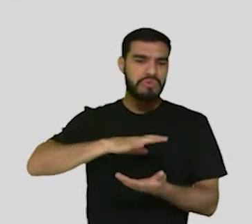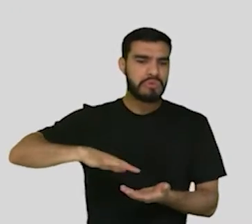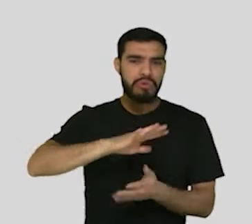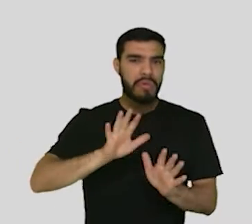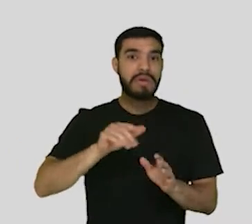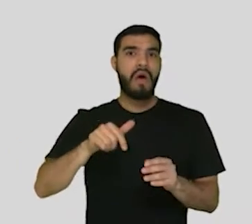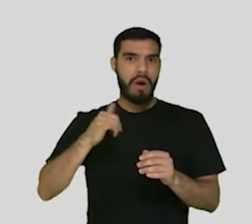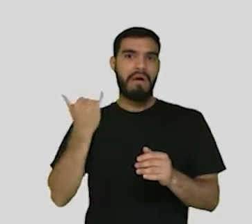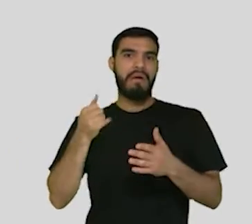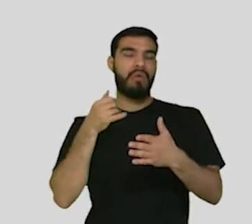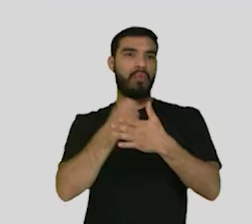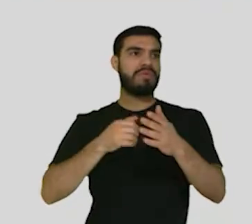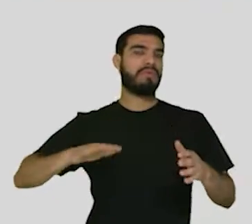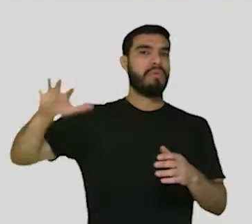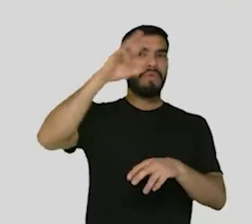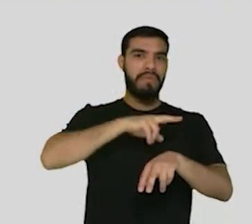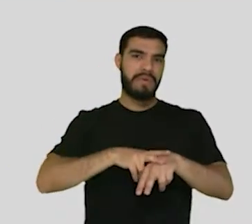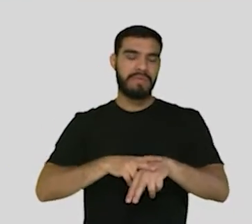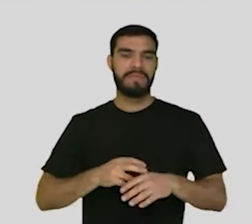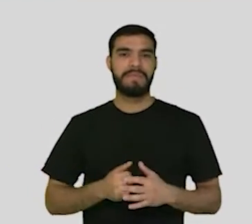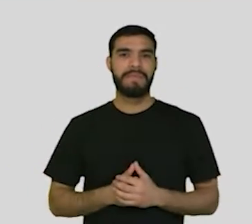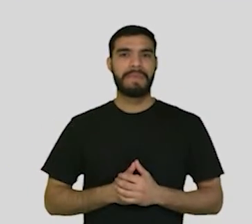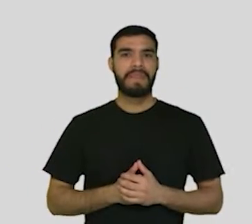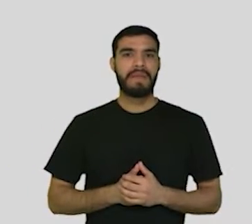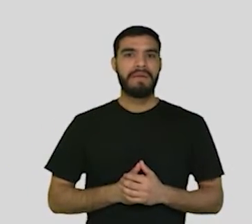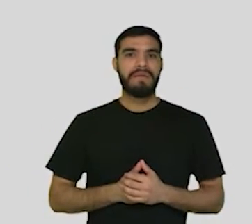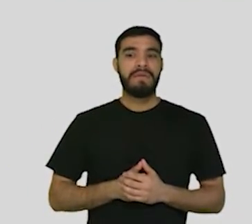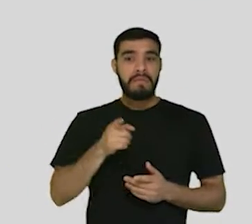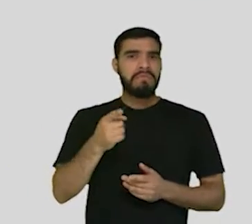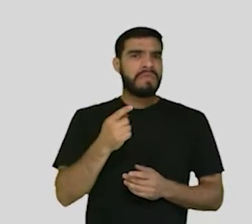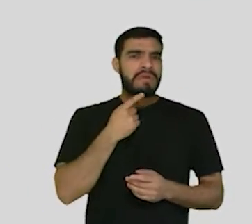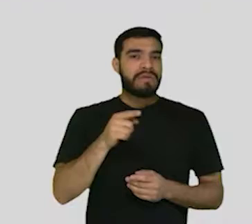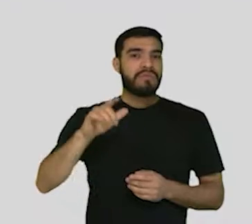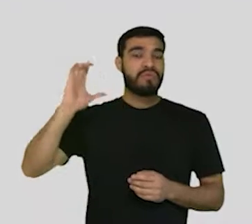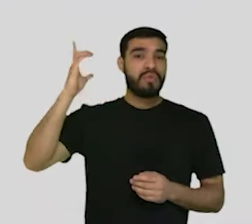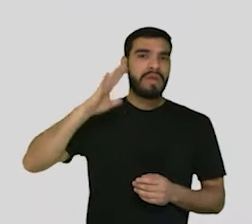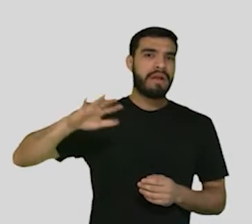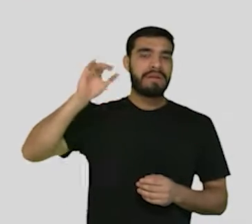Paraguaype, Jaupei, Ñanenetan, el Puego Tuabei, o Pajendarupe, Oye Lucha.